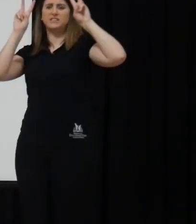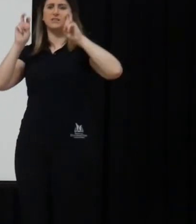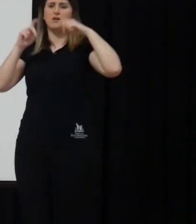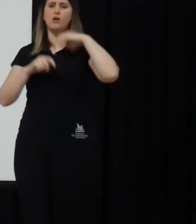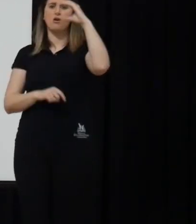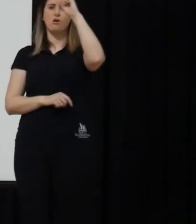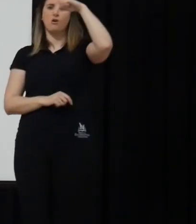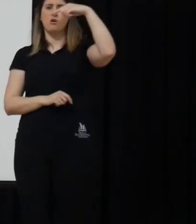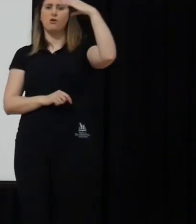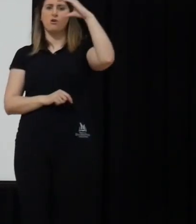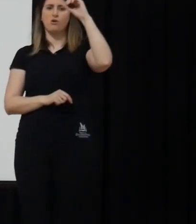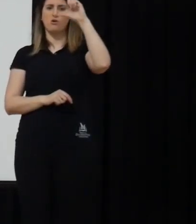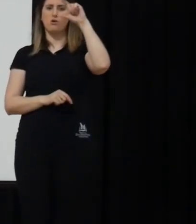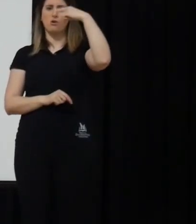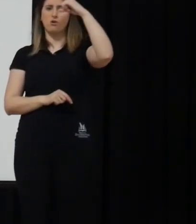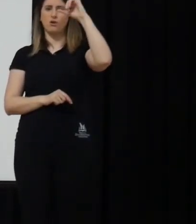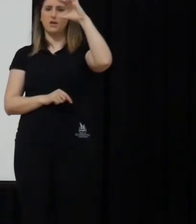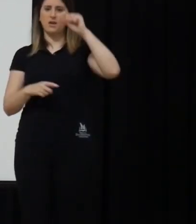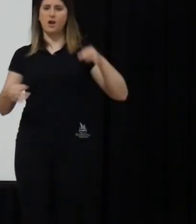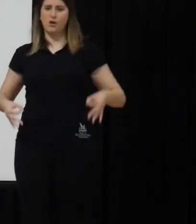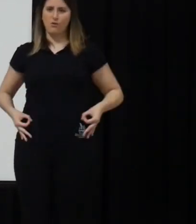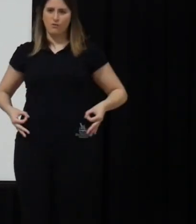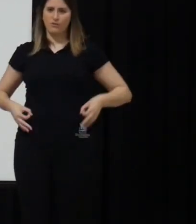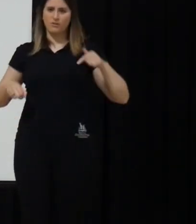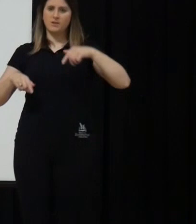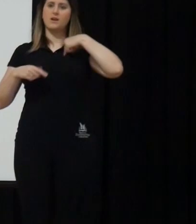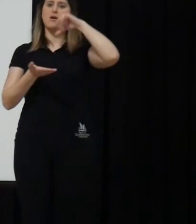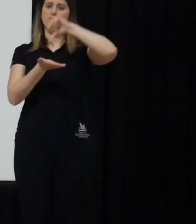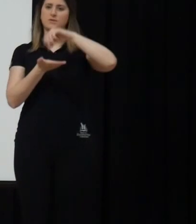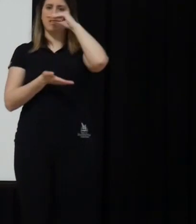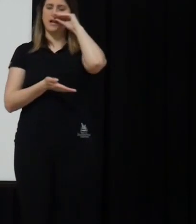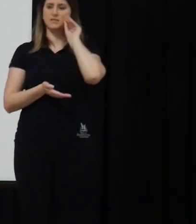oncología ginecológica de Castellón, de la provincia de Castellón.